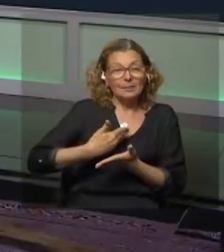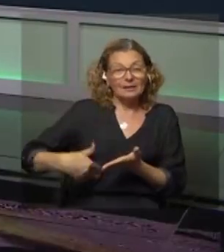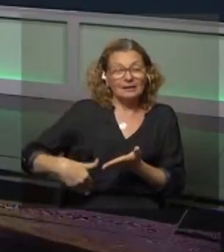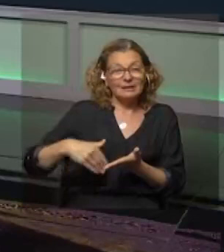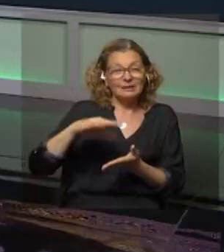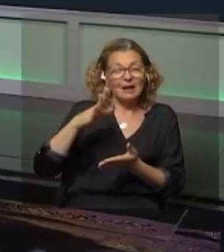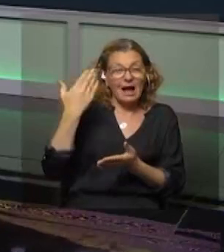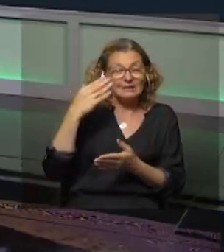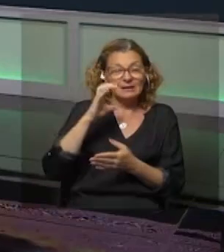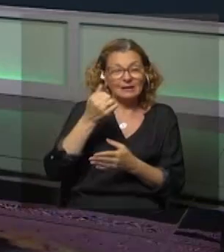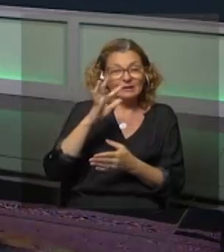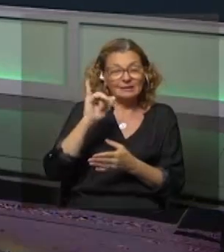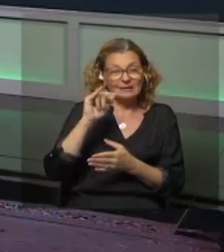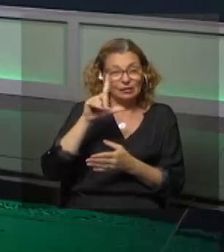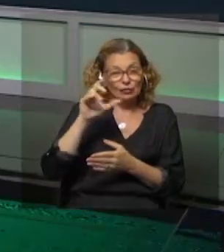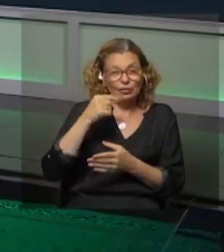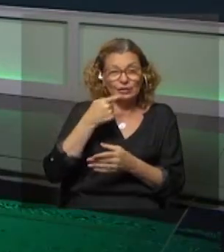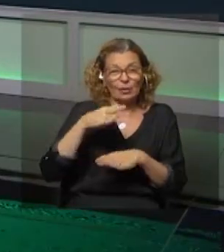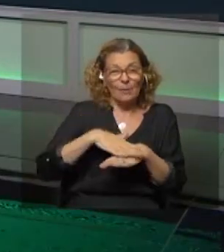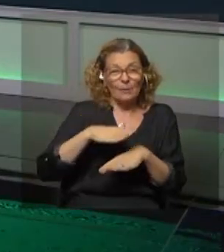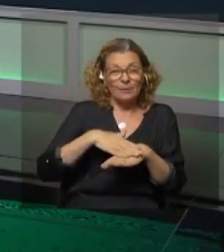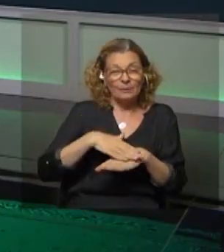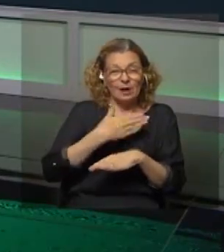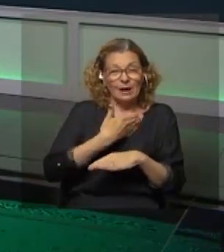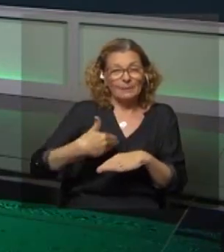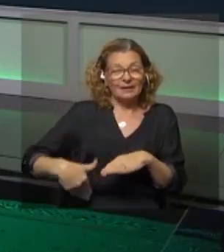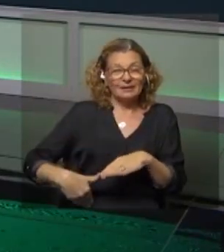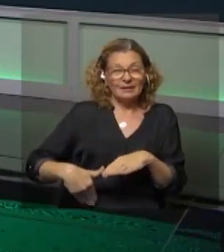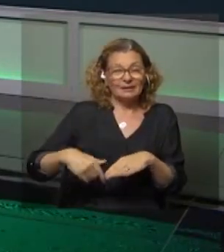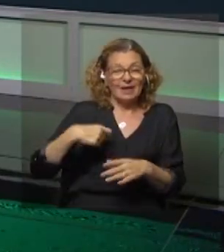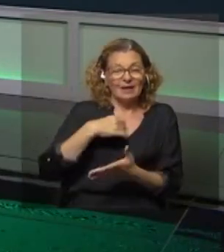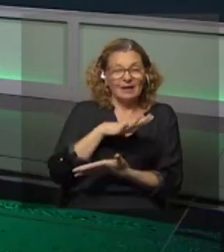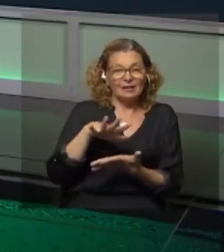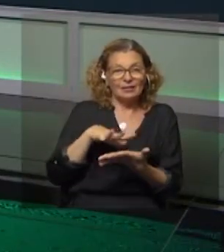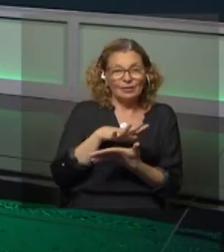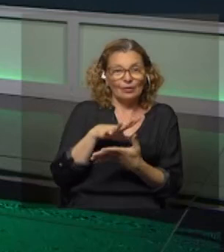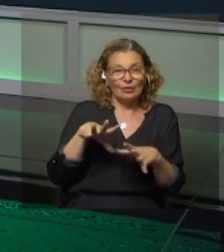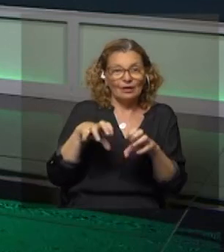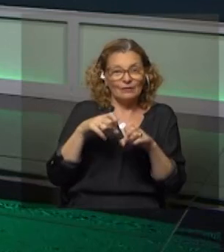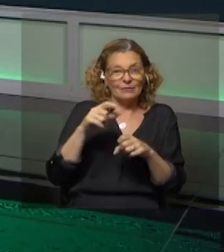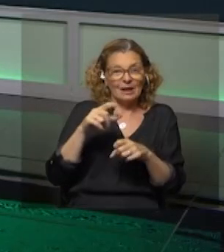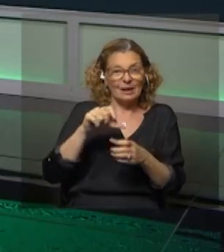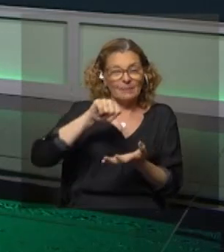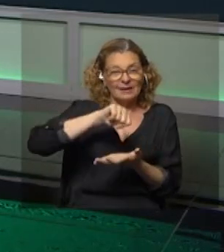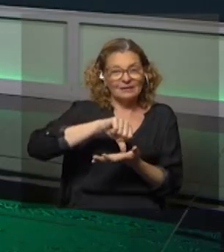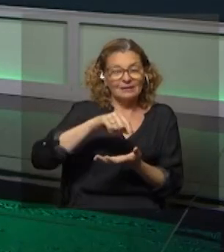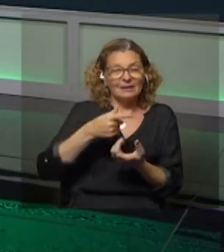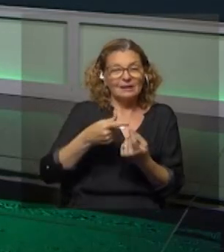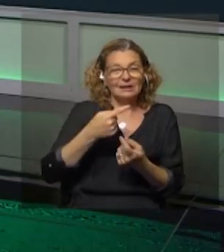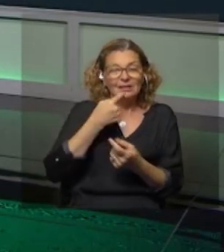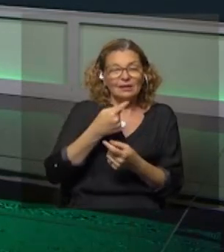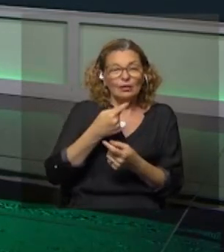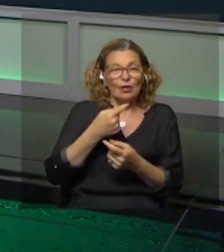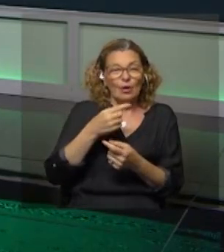expresidente Pedro Castillo responsabilizó a Dina boluarte de la actual situación que vive el país Mientras que el presidente